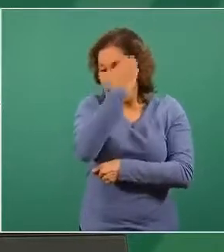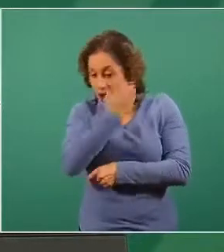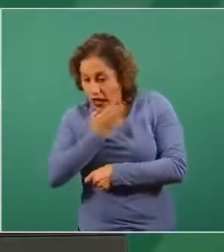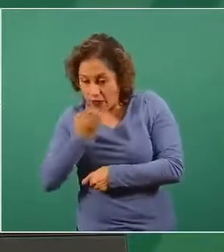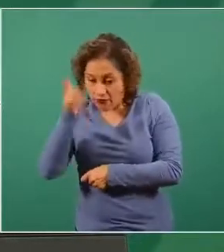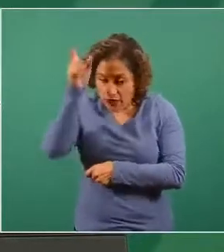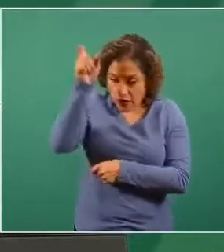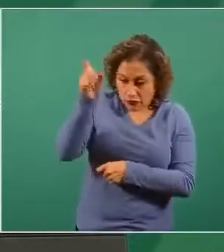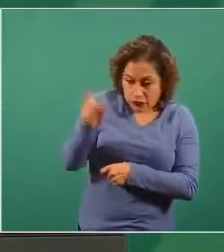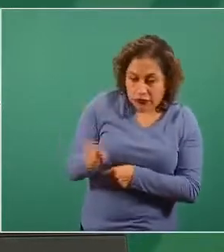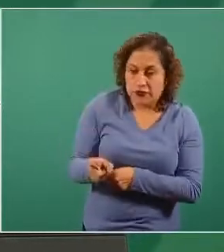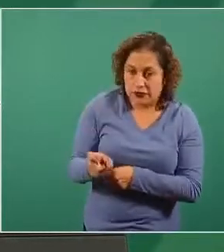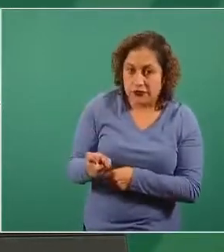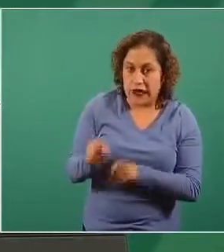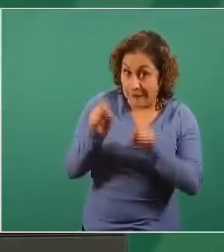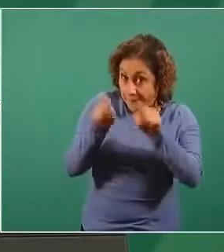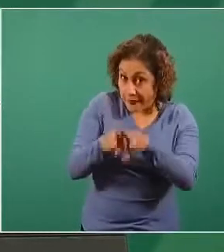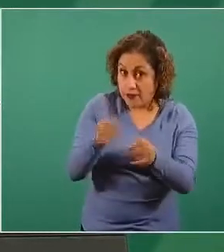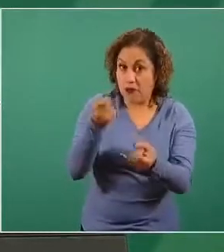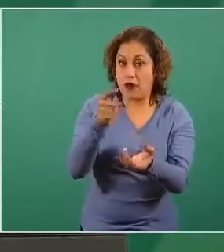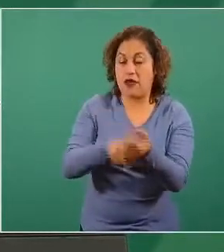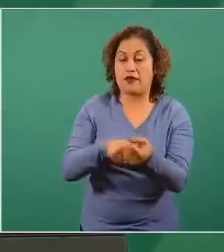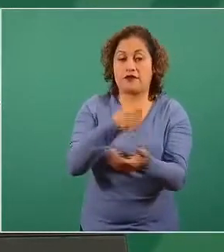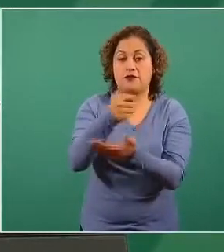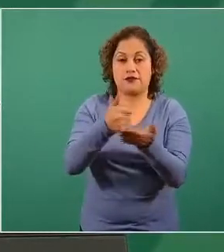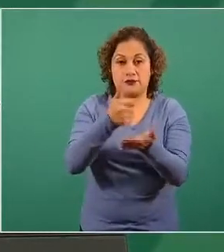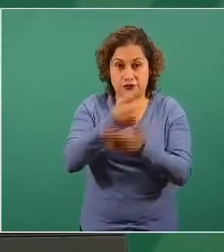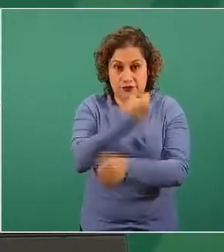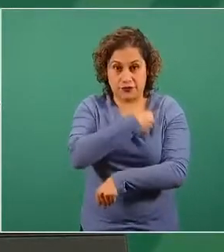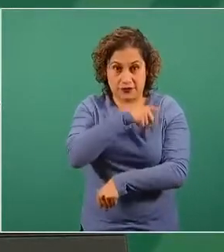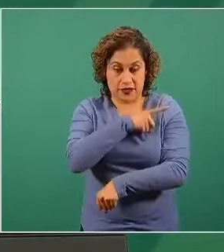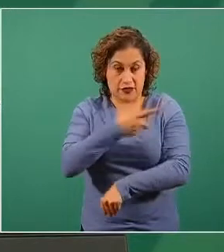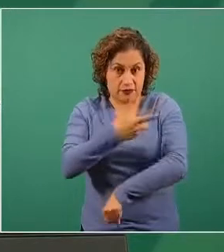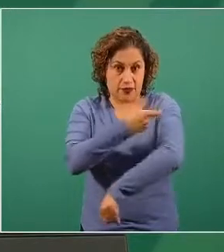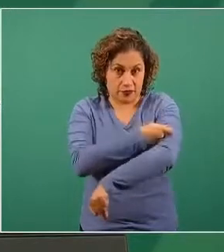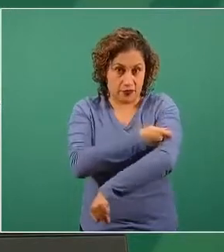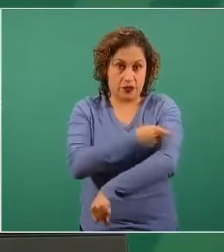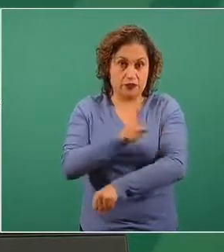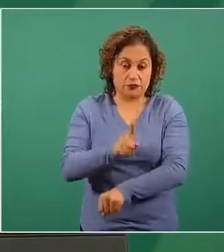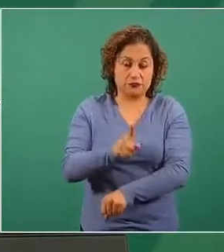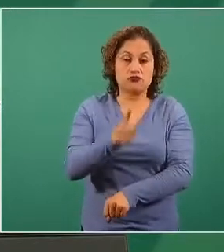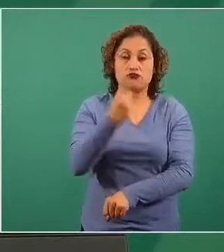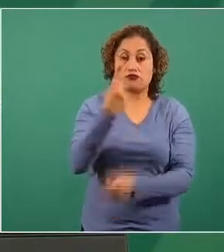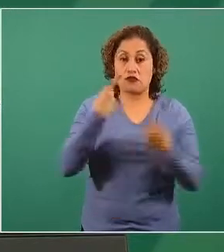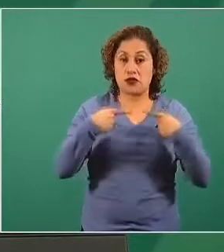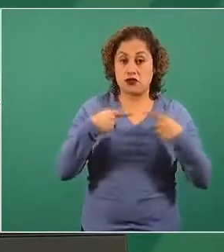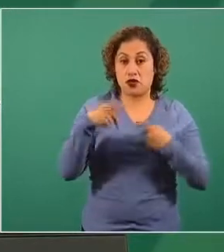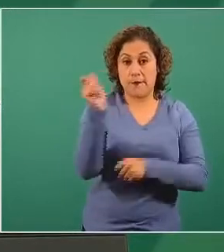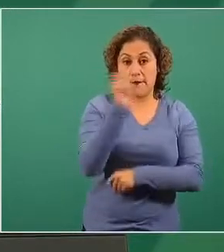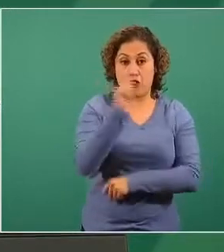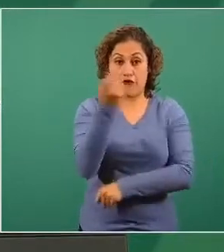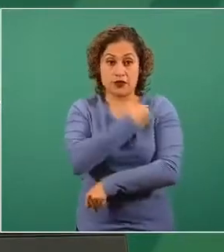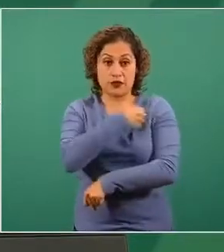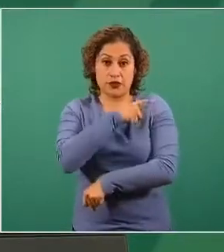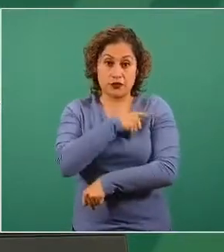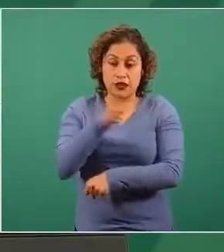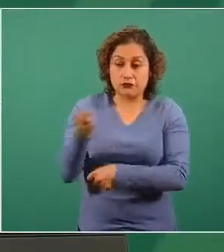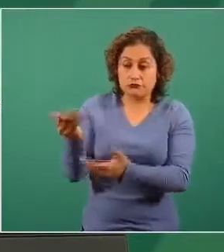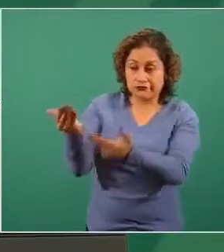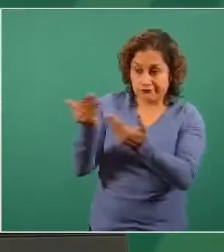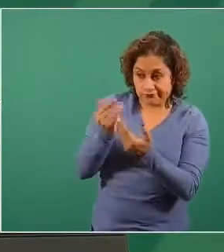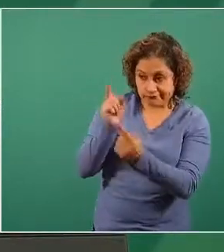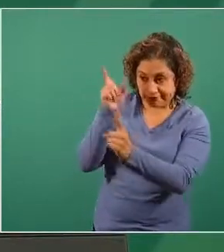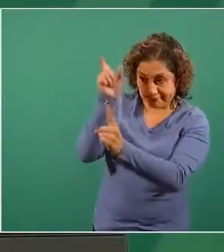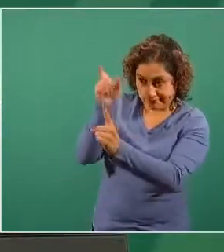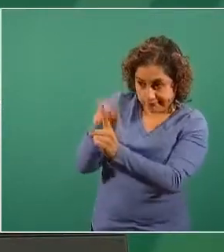vacunación, y si esa persona, si ese profesional de la salud determina